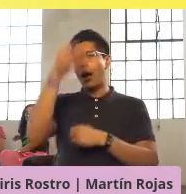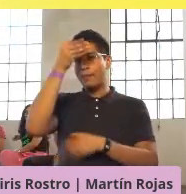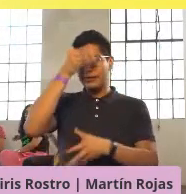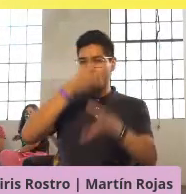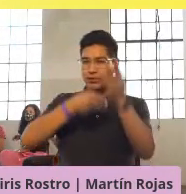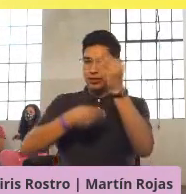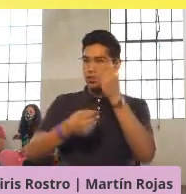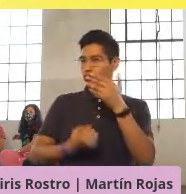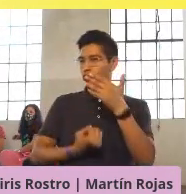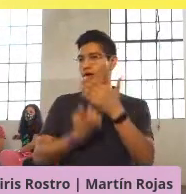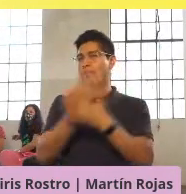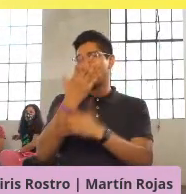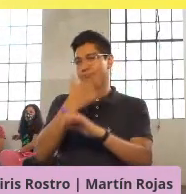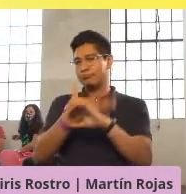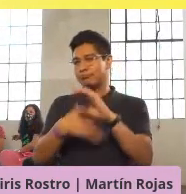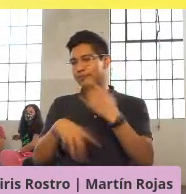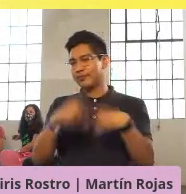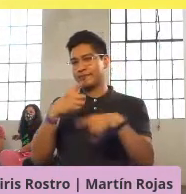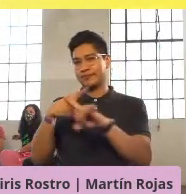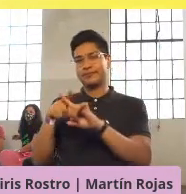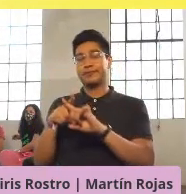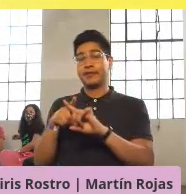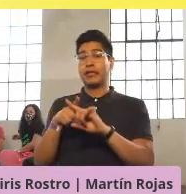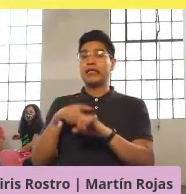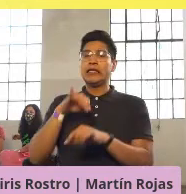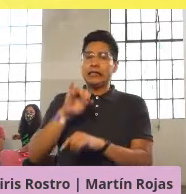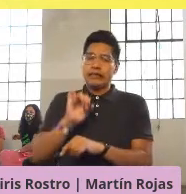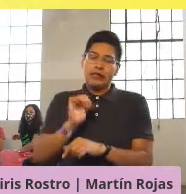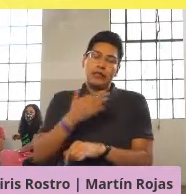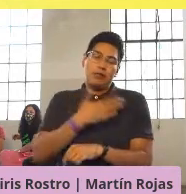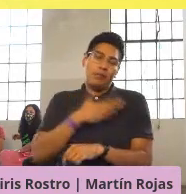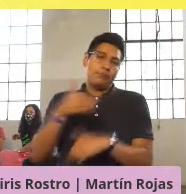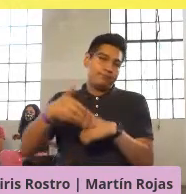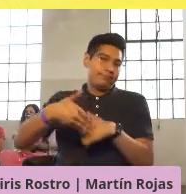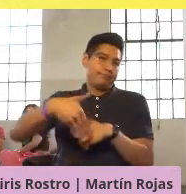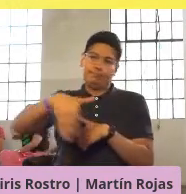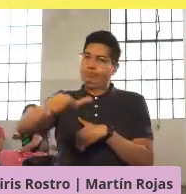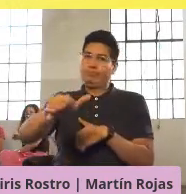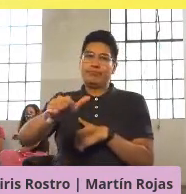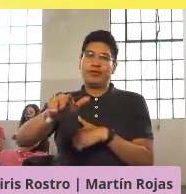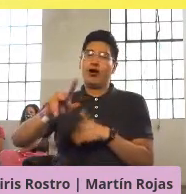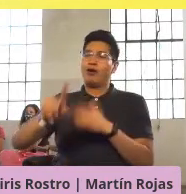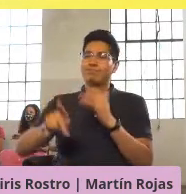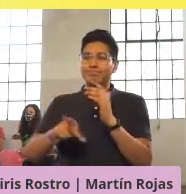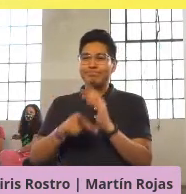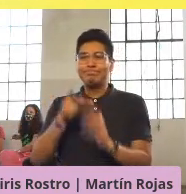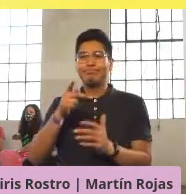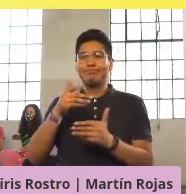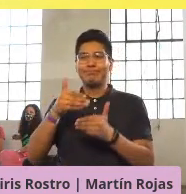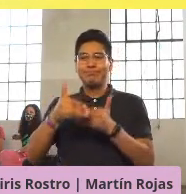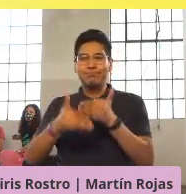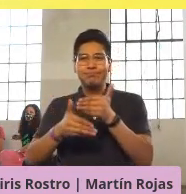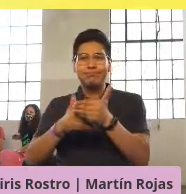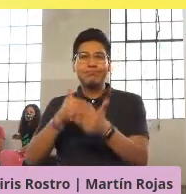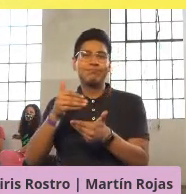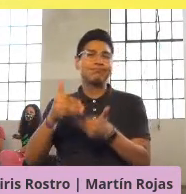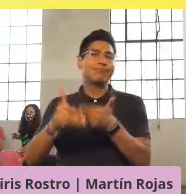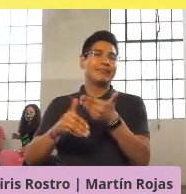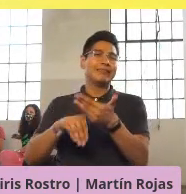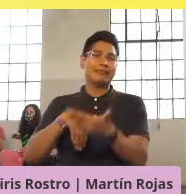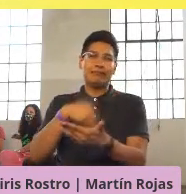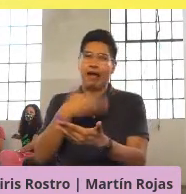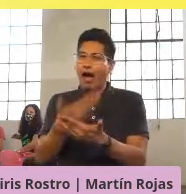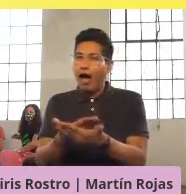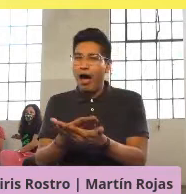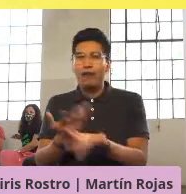¿no? Que en el, o sea, en el camino, o sea, seguiremos tropezándonos, es muy posible, llevamos